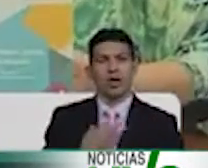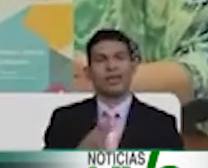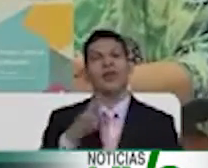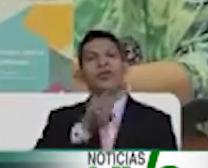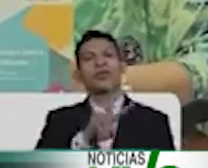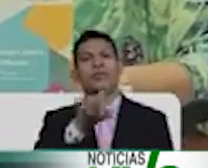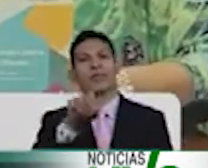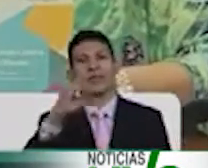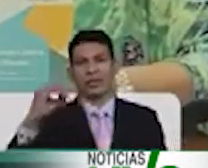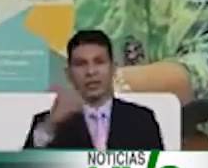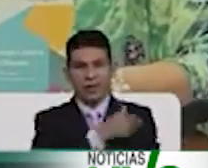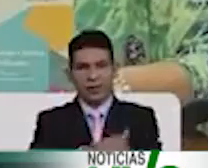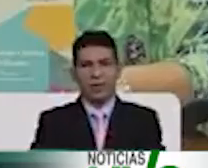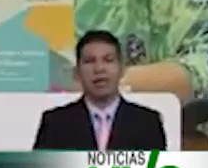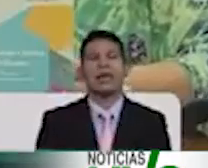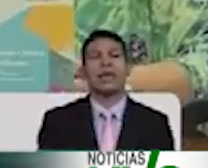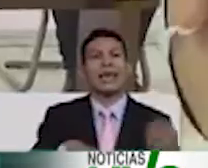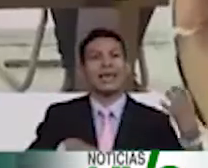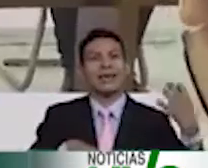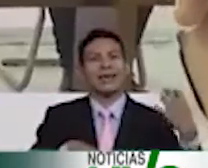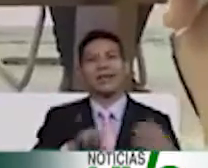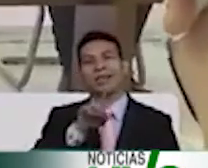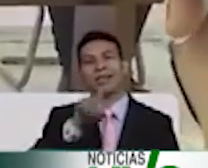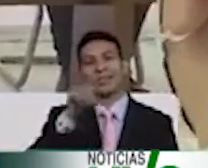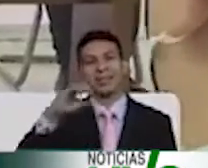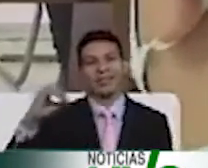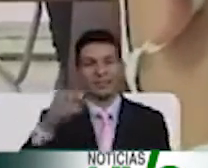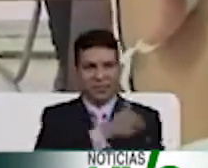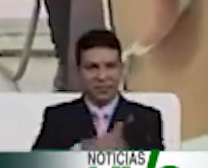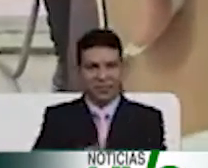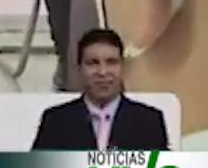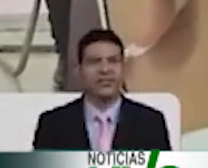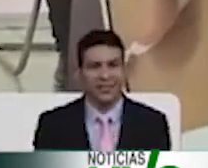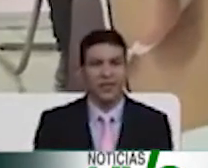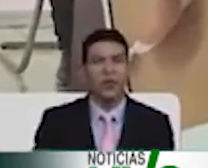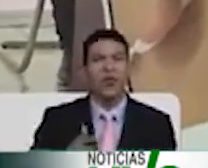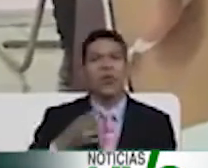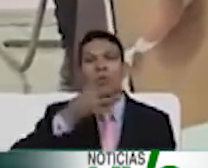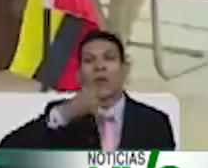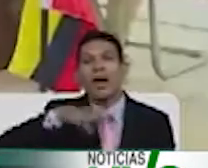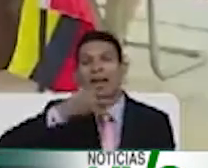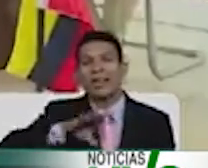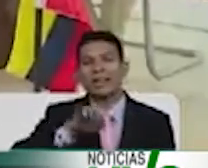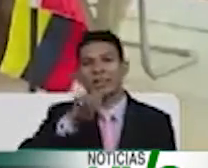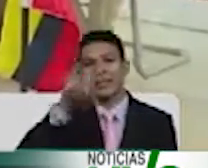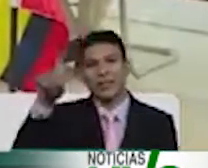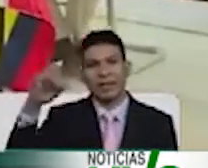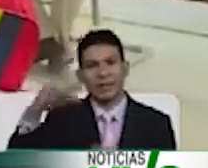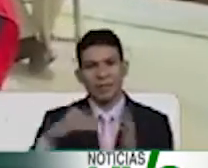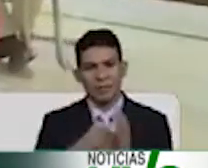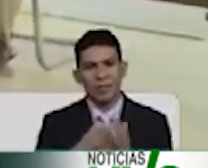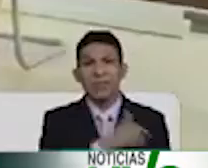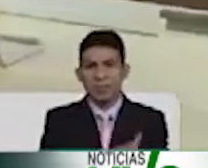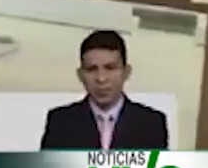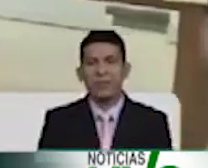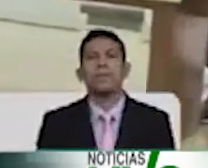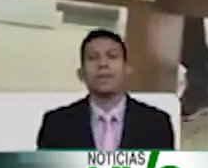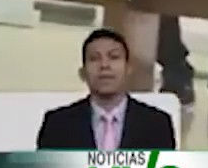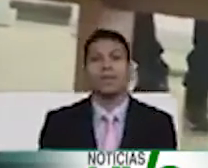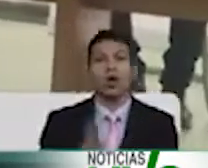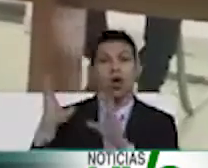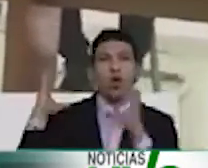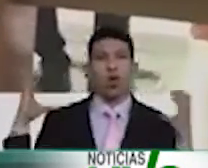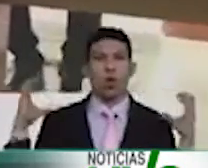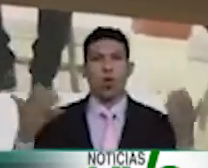través de la cual la gobernación, en cofinanciación con las alcaldías, entrega recursos para la reactivación de los pequeños negocios y